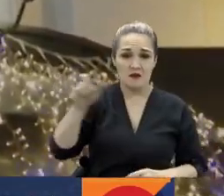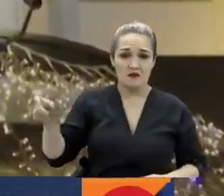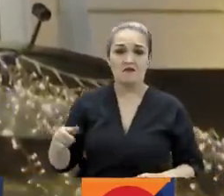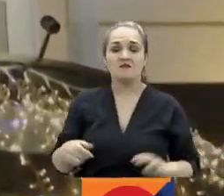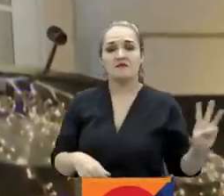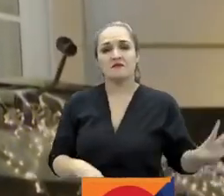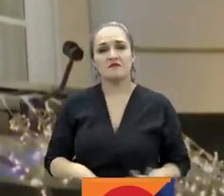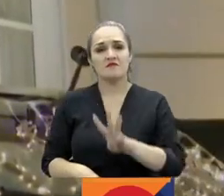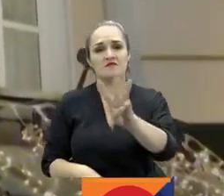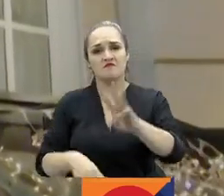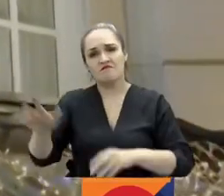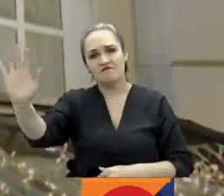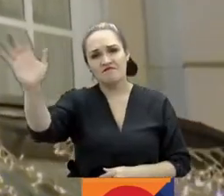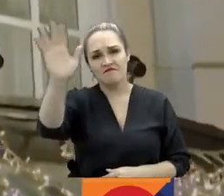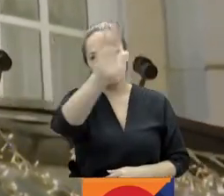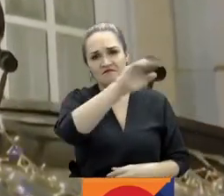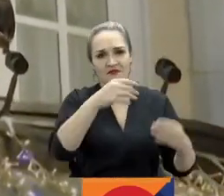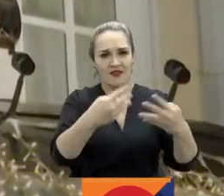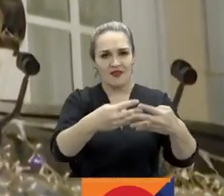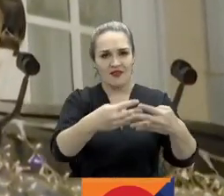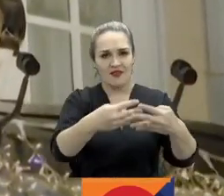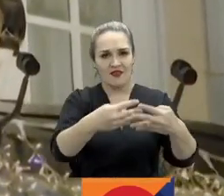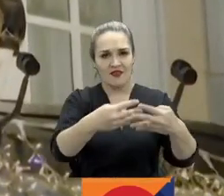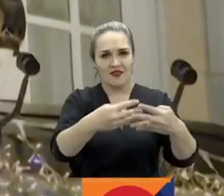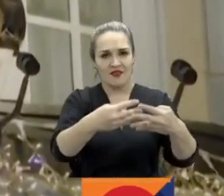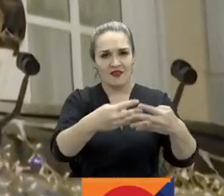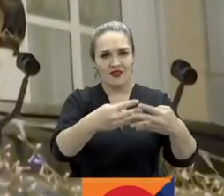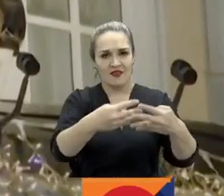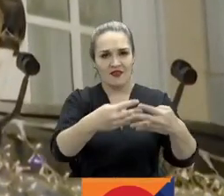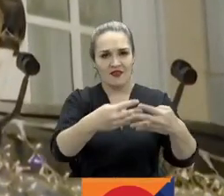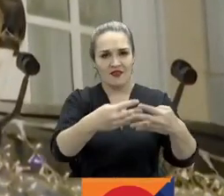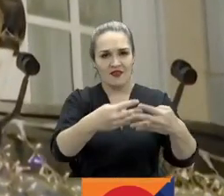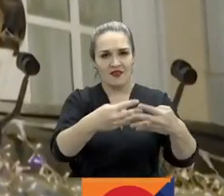salieron a saludar al público desde el balcón como ha sido habitual